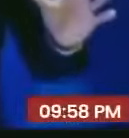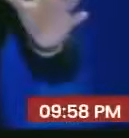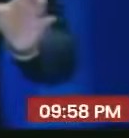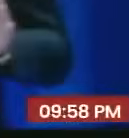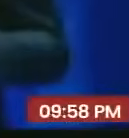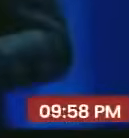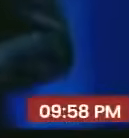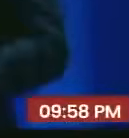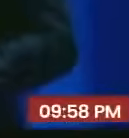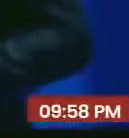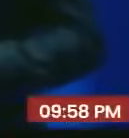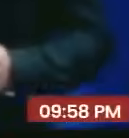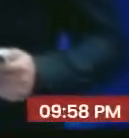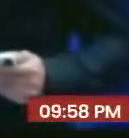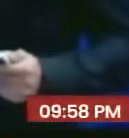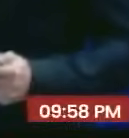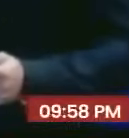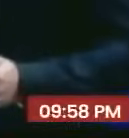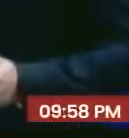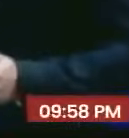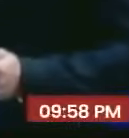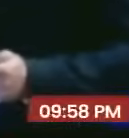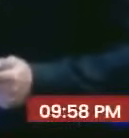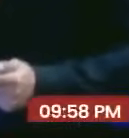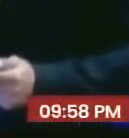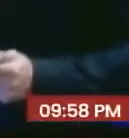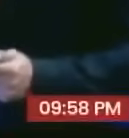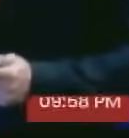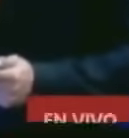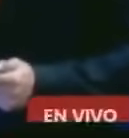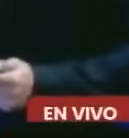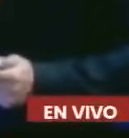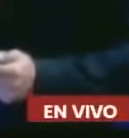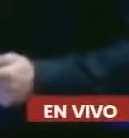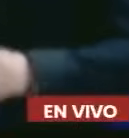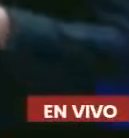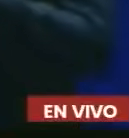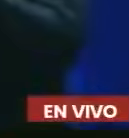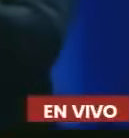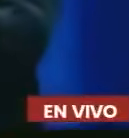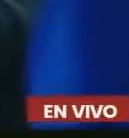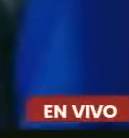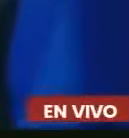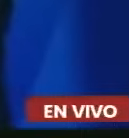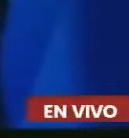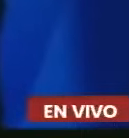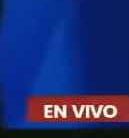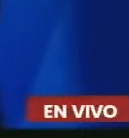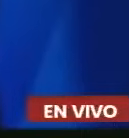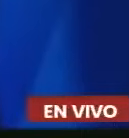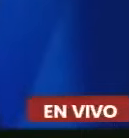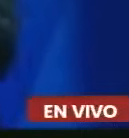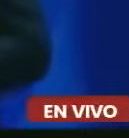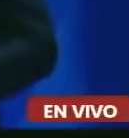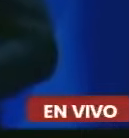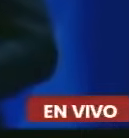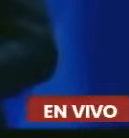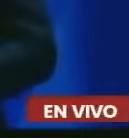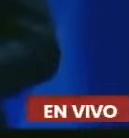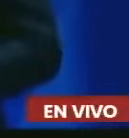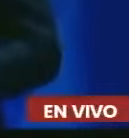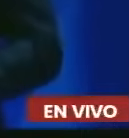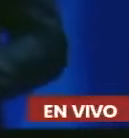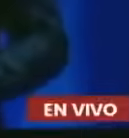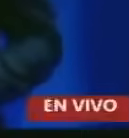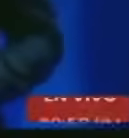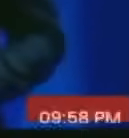en unos minutos. También queremos resaltar el rescate, la recuperación y la reinauguración del Zoológico de